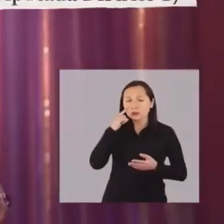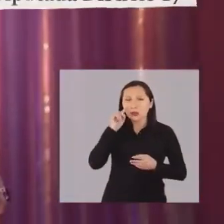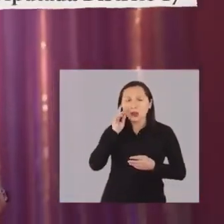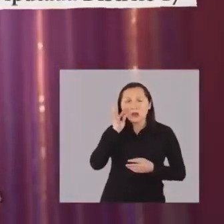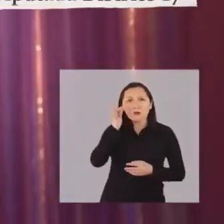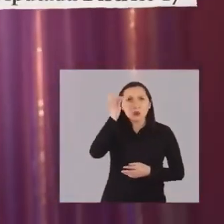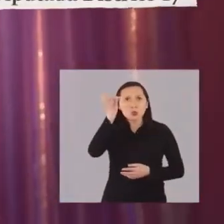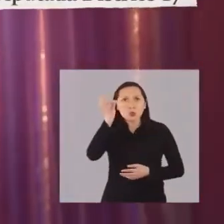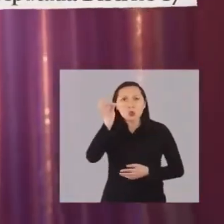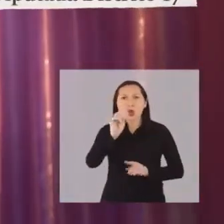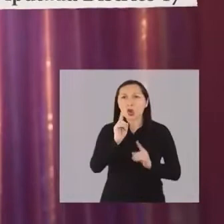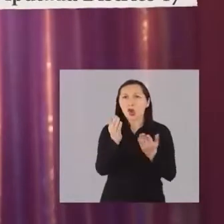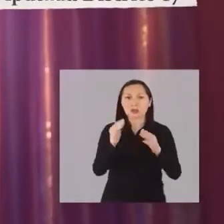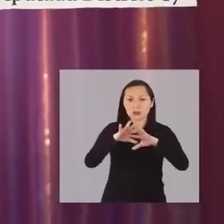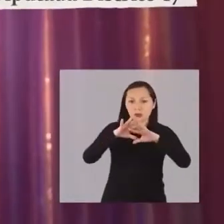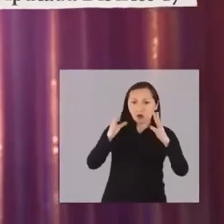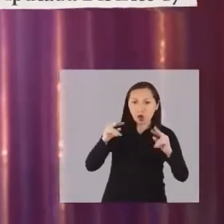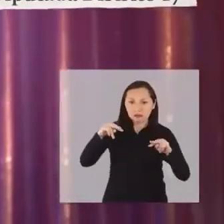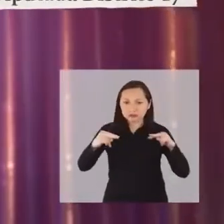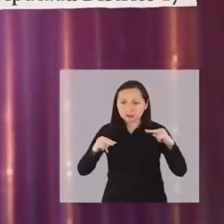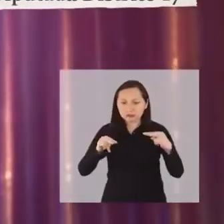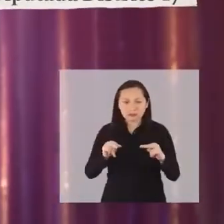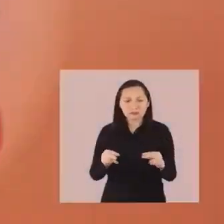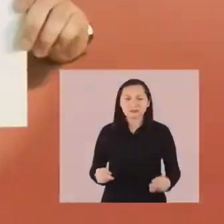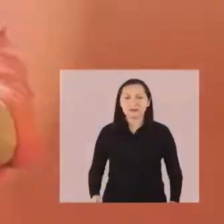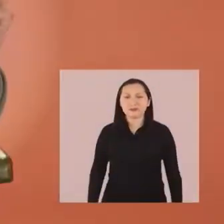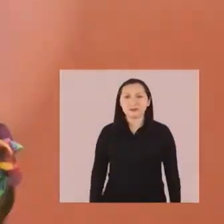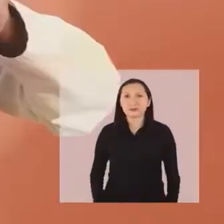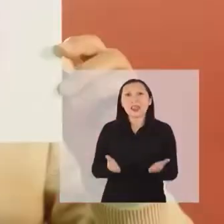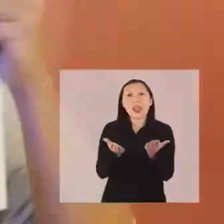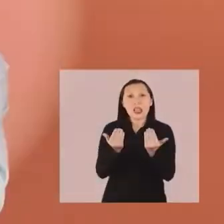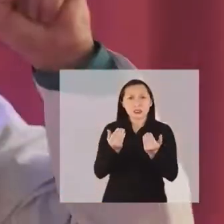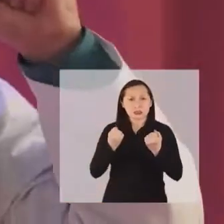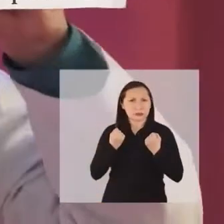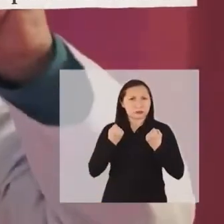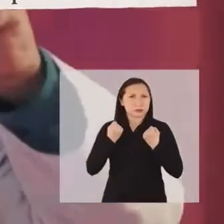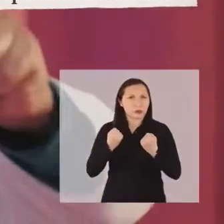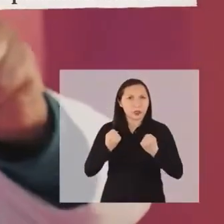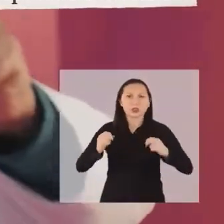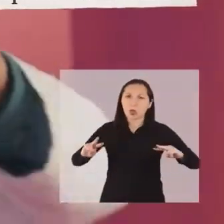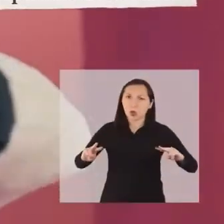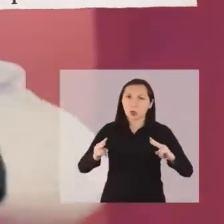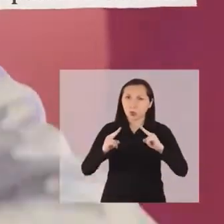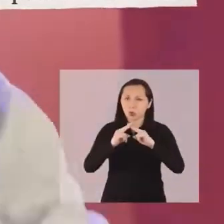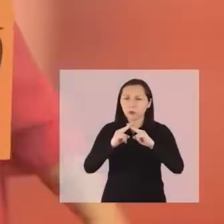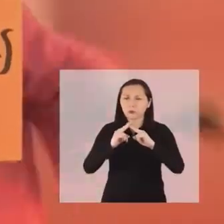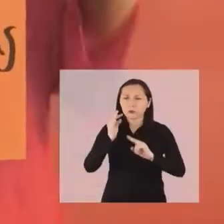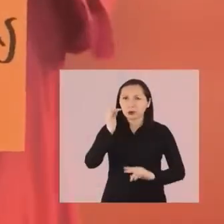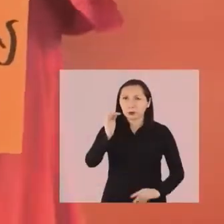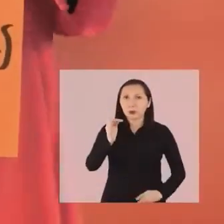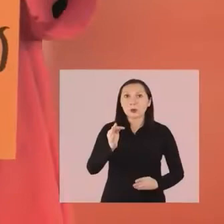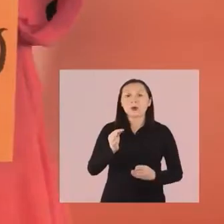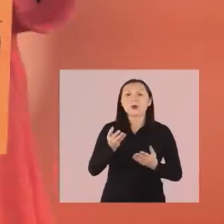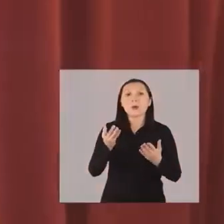Para conocer el futuro, no se necesitan bolas de cristal. Se necesita coraje para